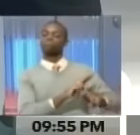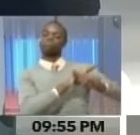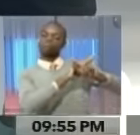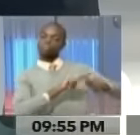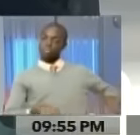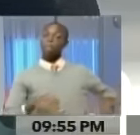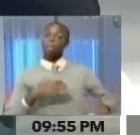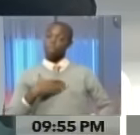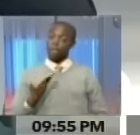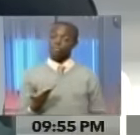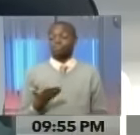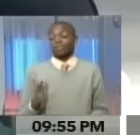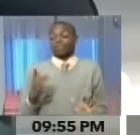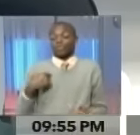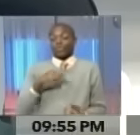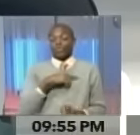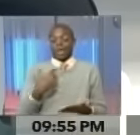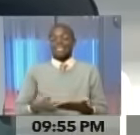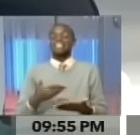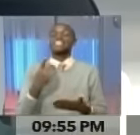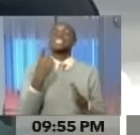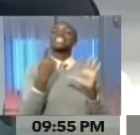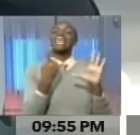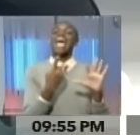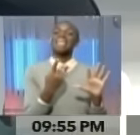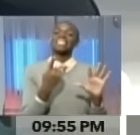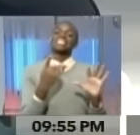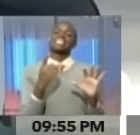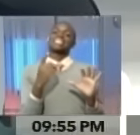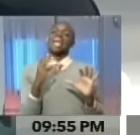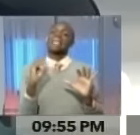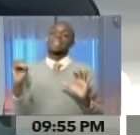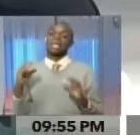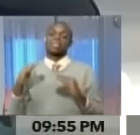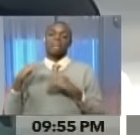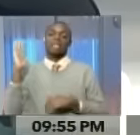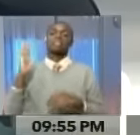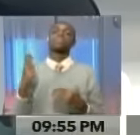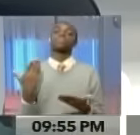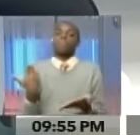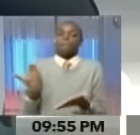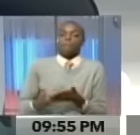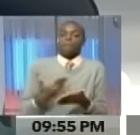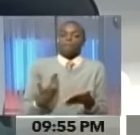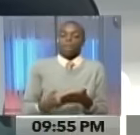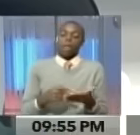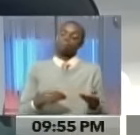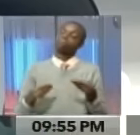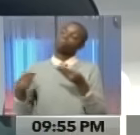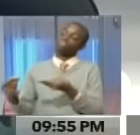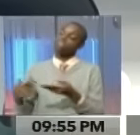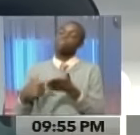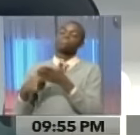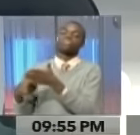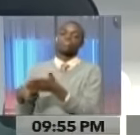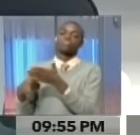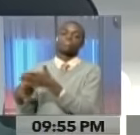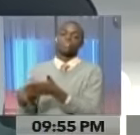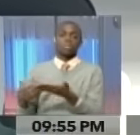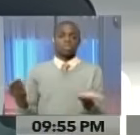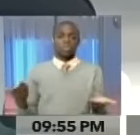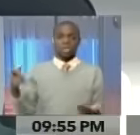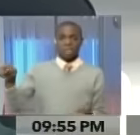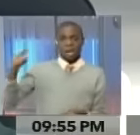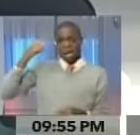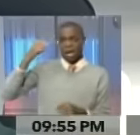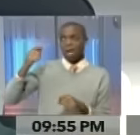607000 pruebas de que eso es así además introdujimos un recurso Amparo ante el tribunal supremo de Justicia es decir